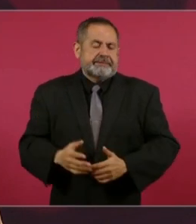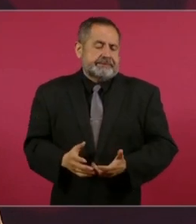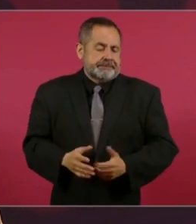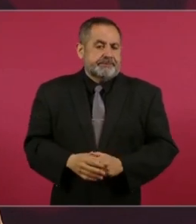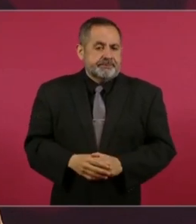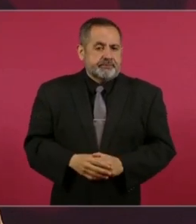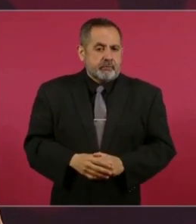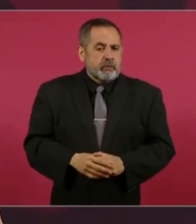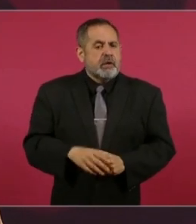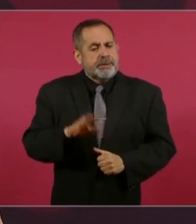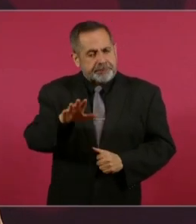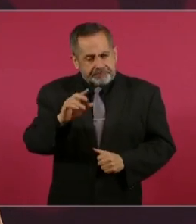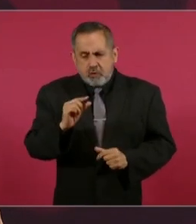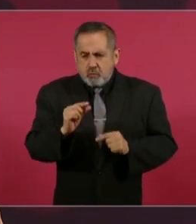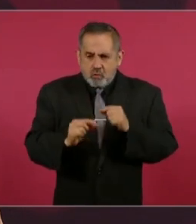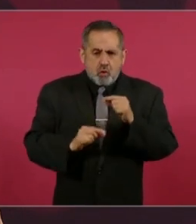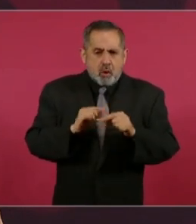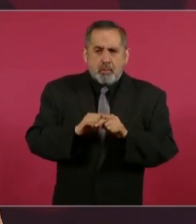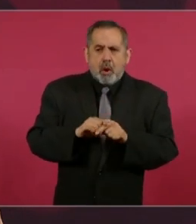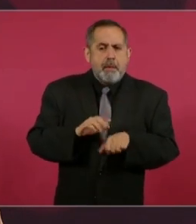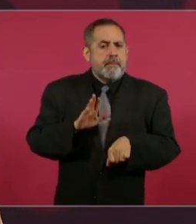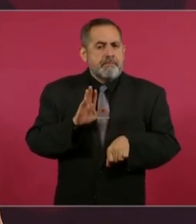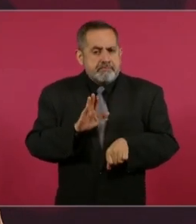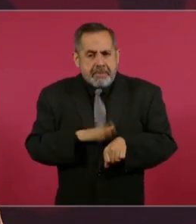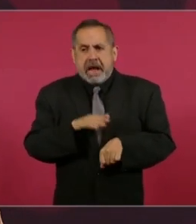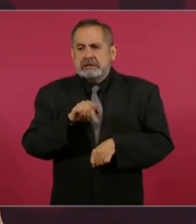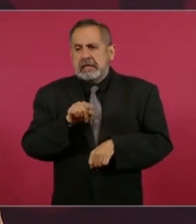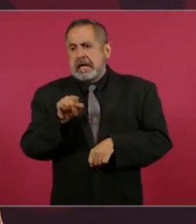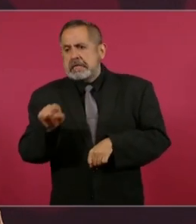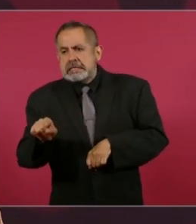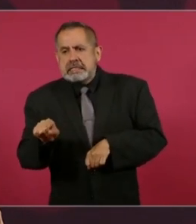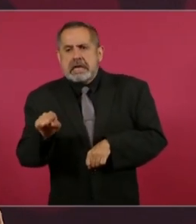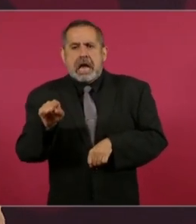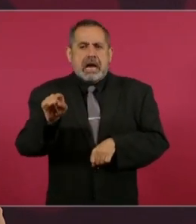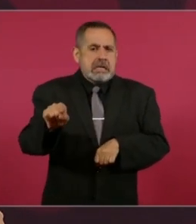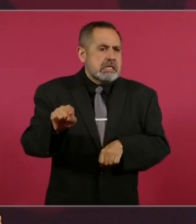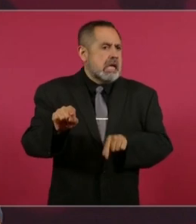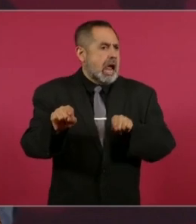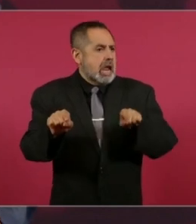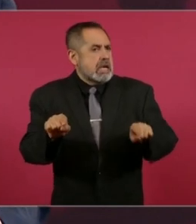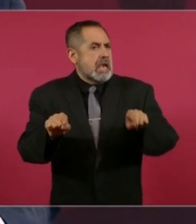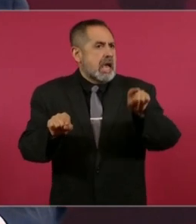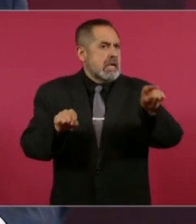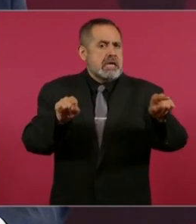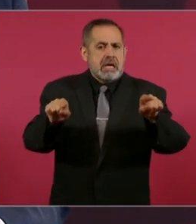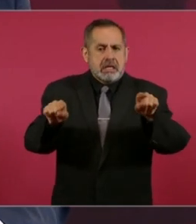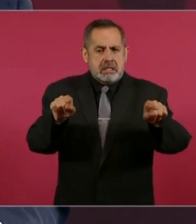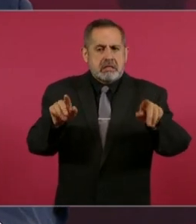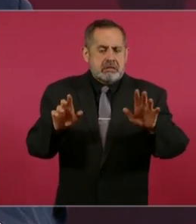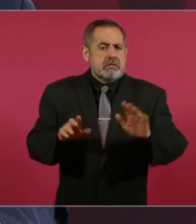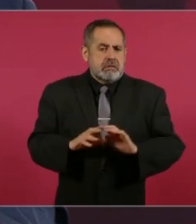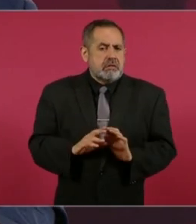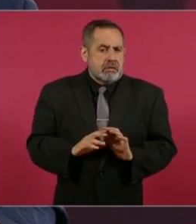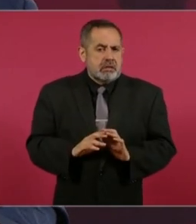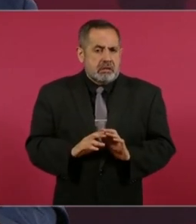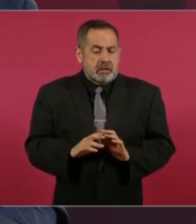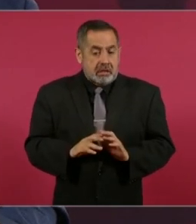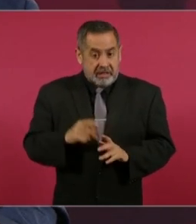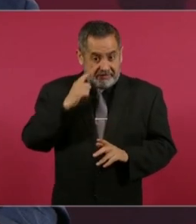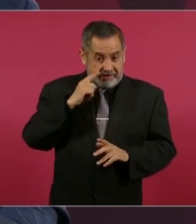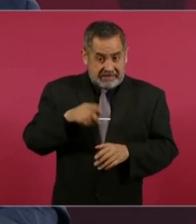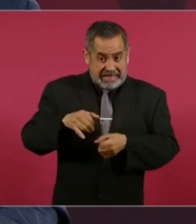Poco a poco se va a ir avanzando en este sentido y desde luego, si ya está una parte del